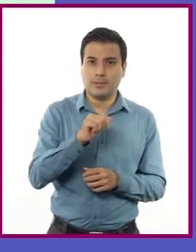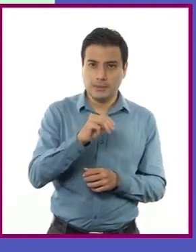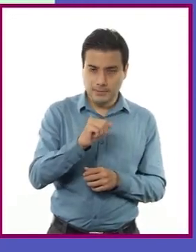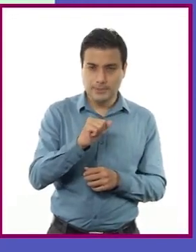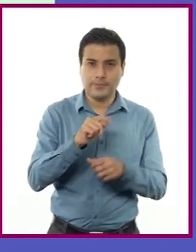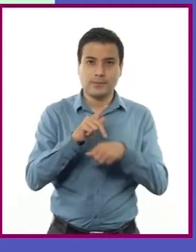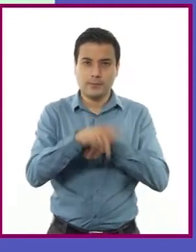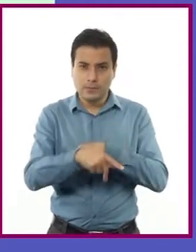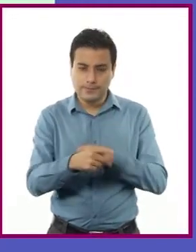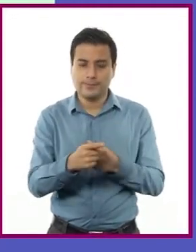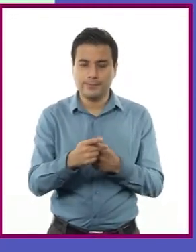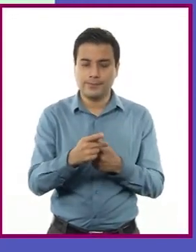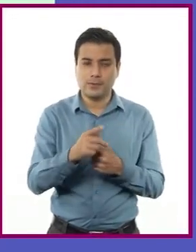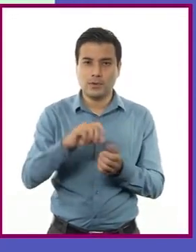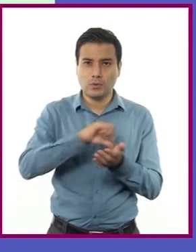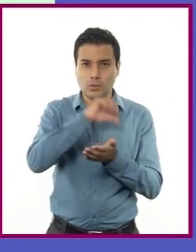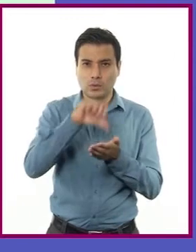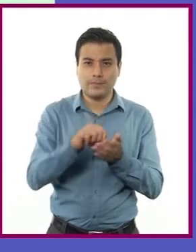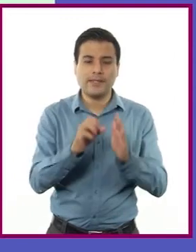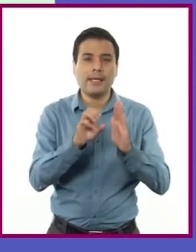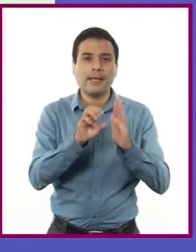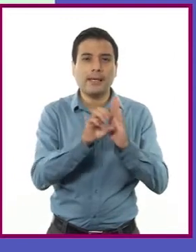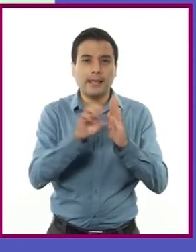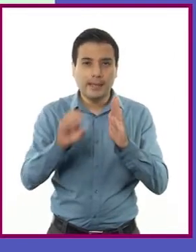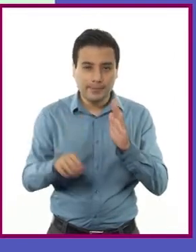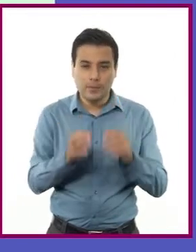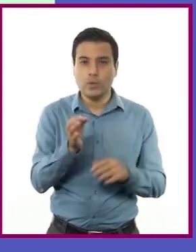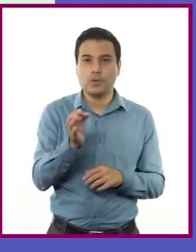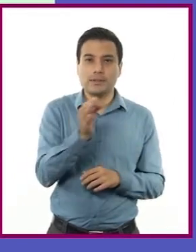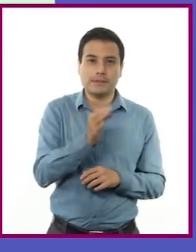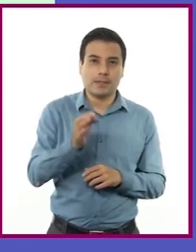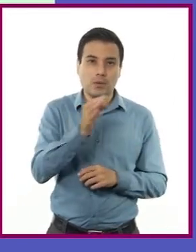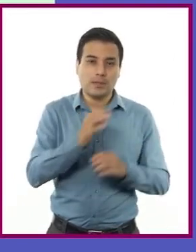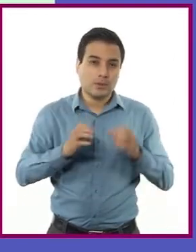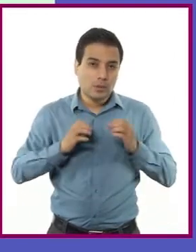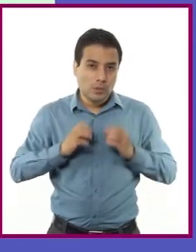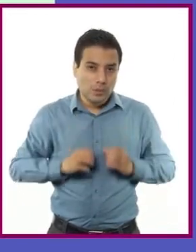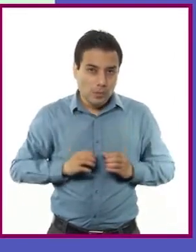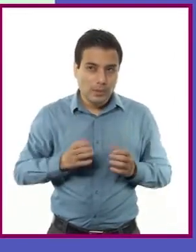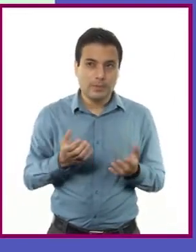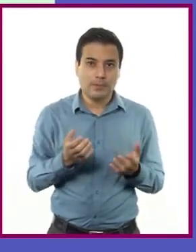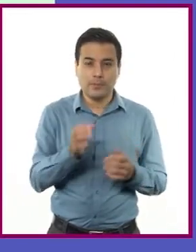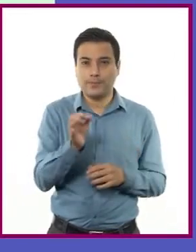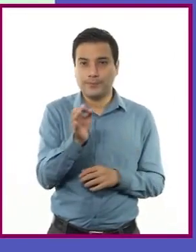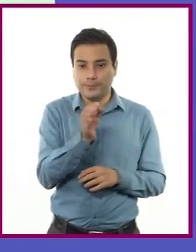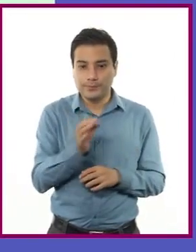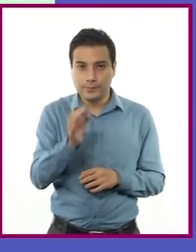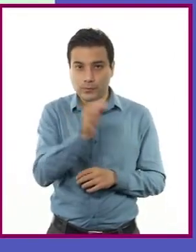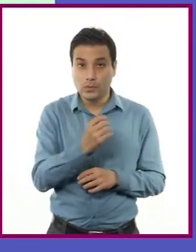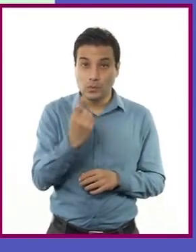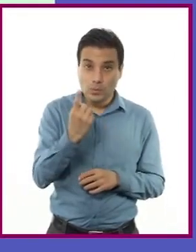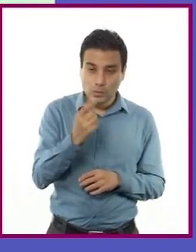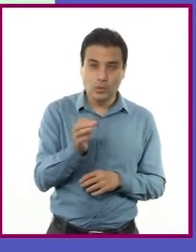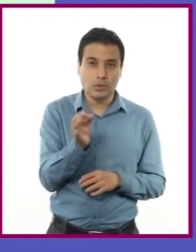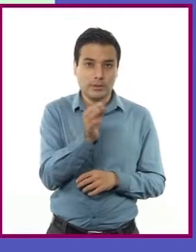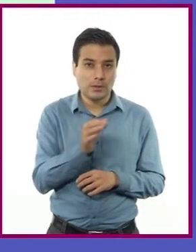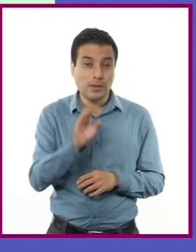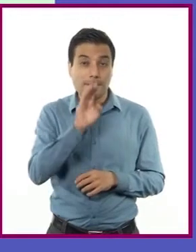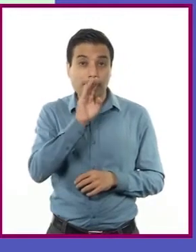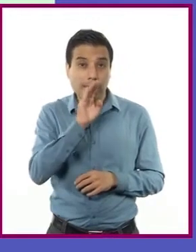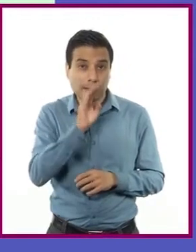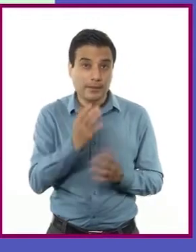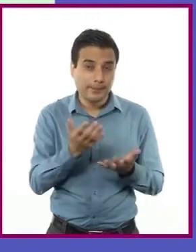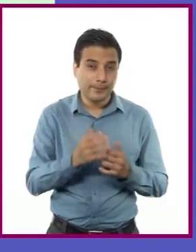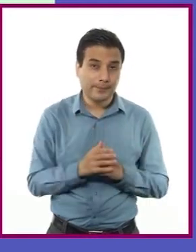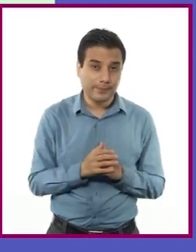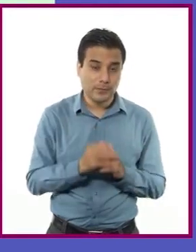los ejemplos que se anotaron fueron células del cuerpo humano, organismos unicelulares, células madre. Y